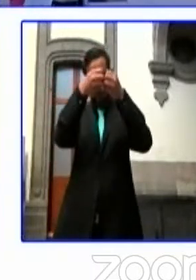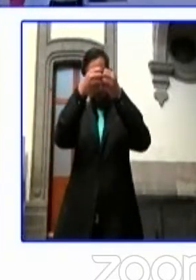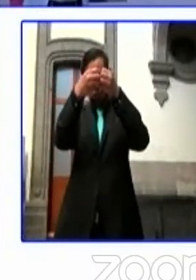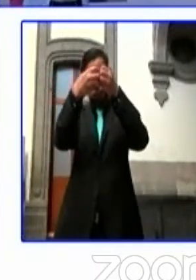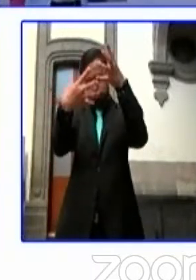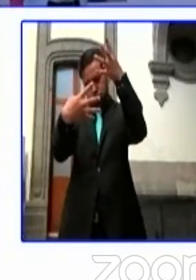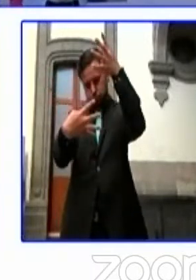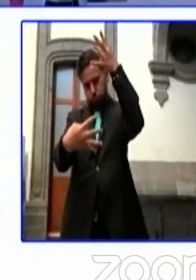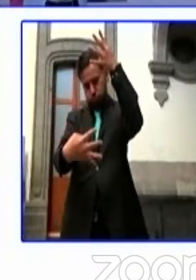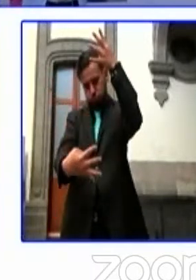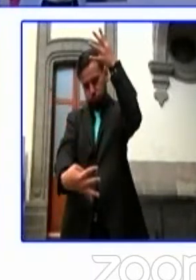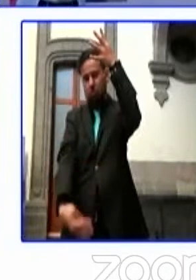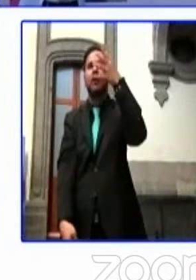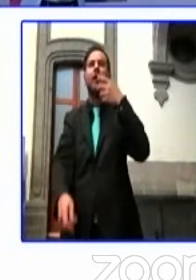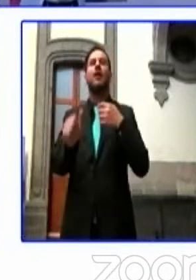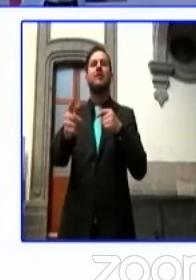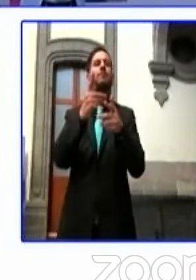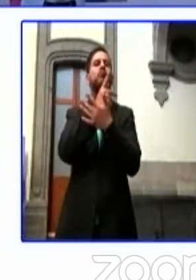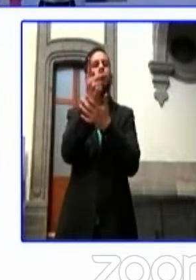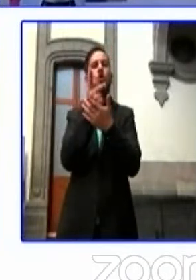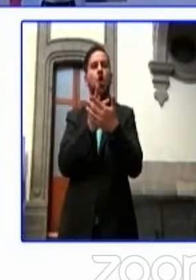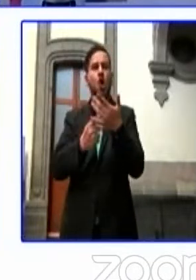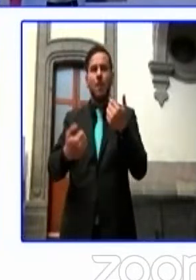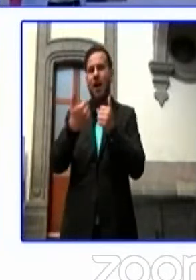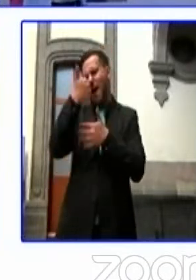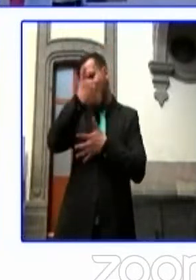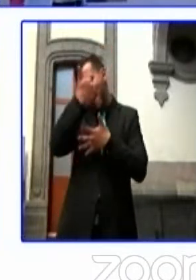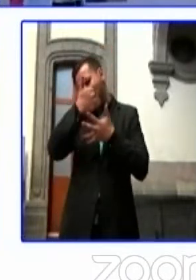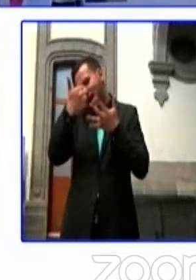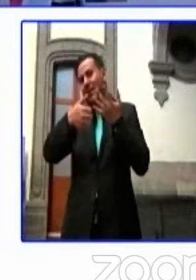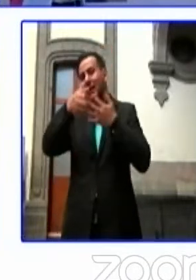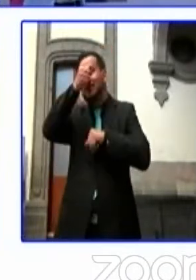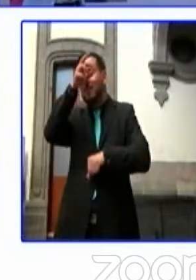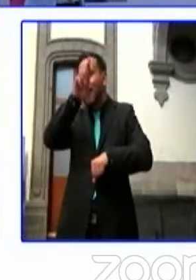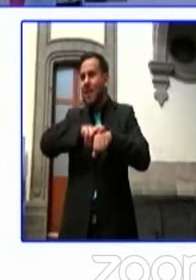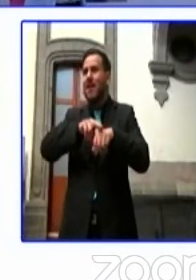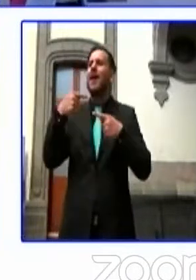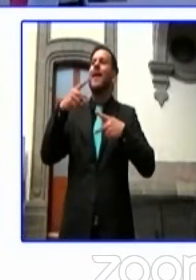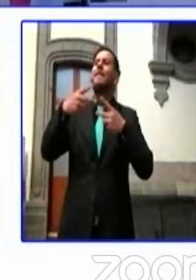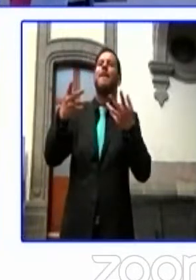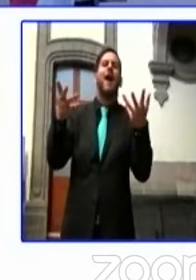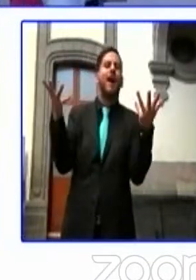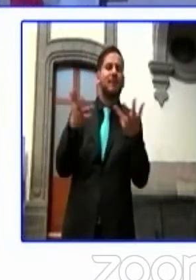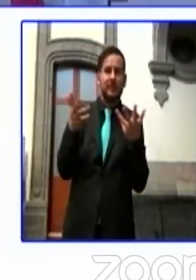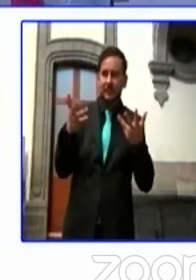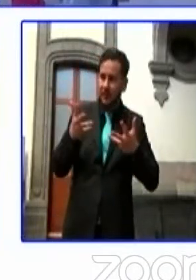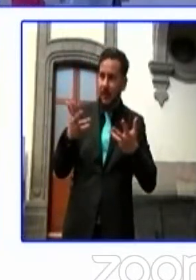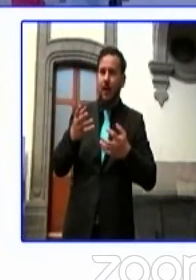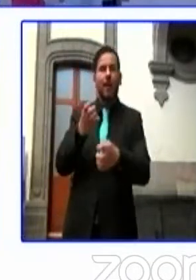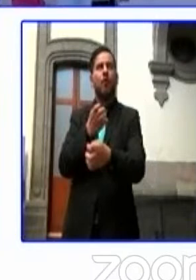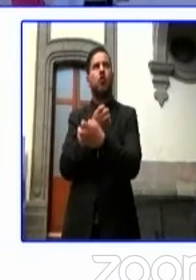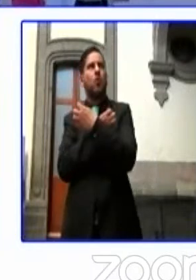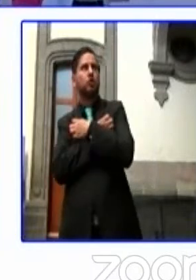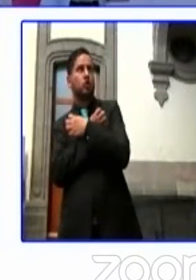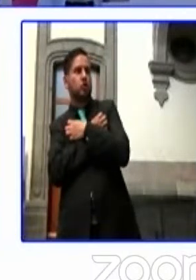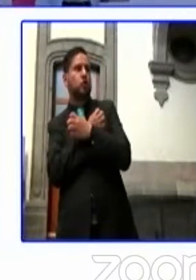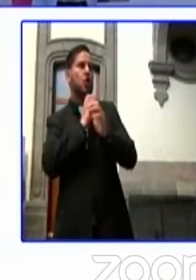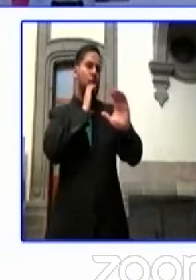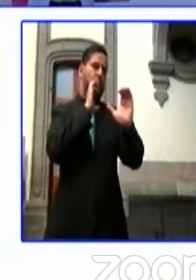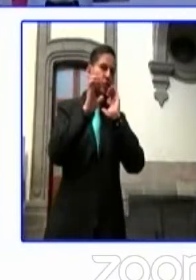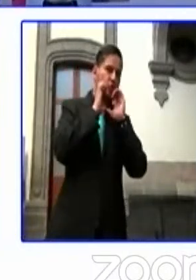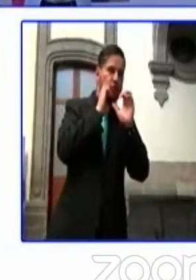programas sectoriales, es decir, cada secretaría dice qué va a hacer en educación, comunicaciones